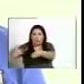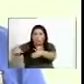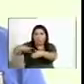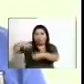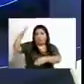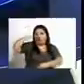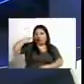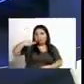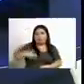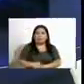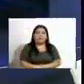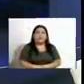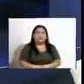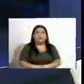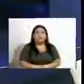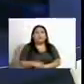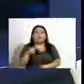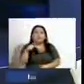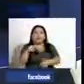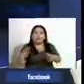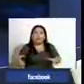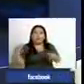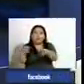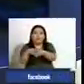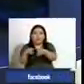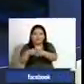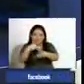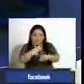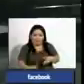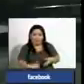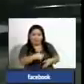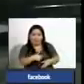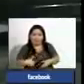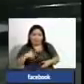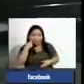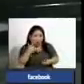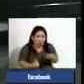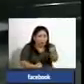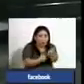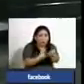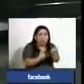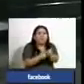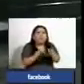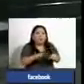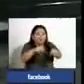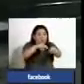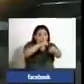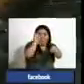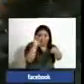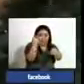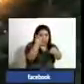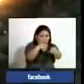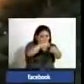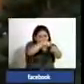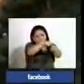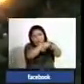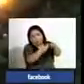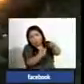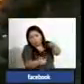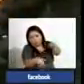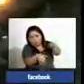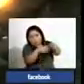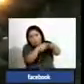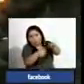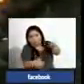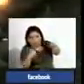sanitario. Y los cuerpos de socorro rescataron a una persona que cayó en un barranco en la comunidad San Pablo, ubicada en la colonia